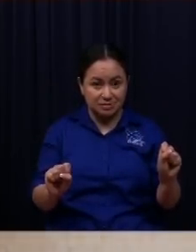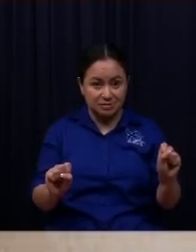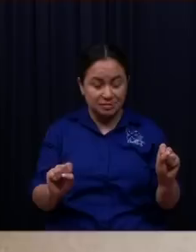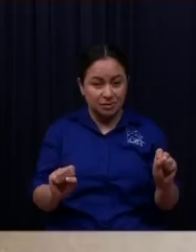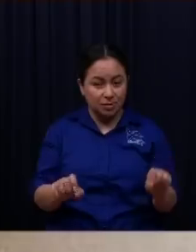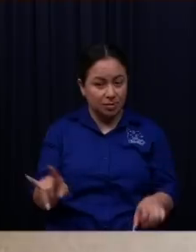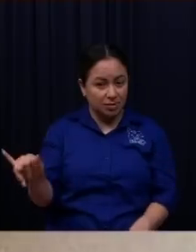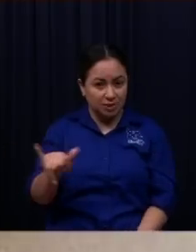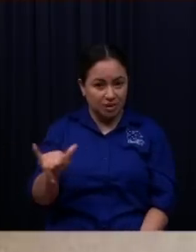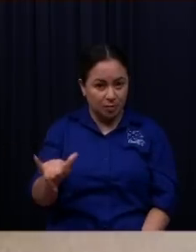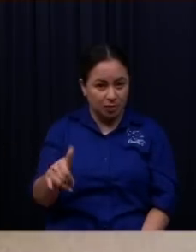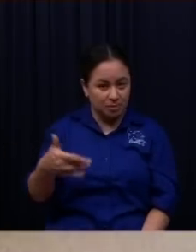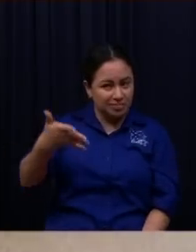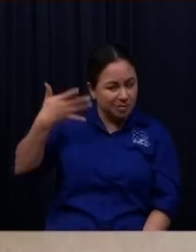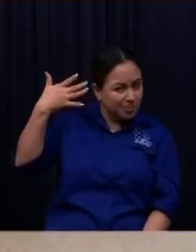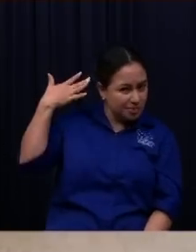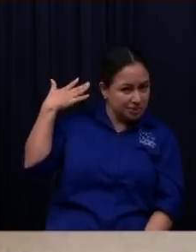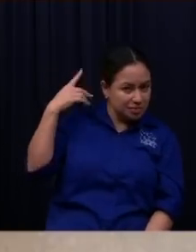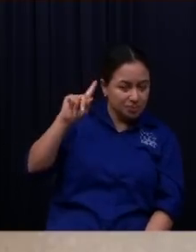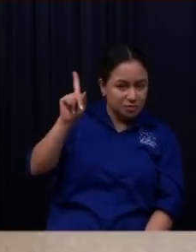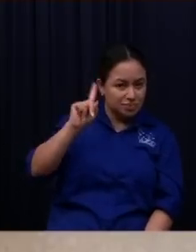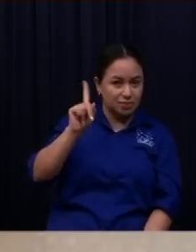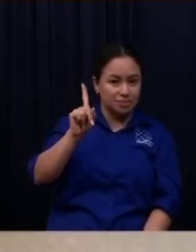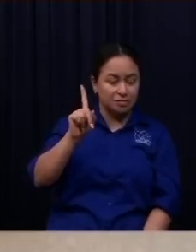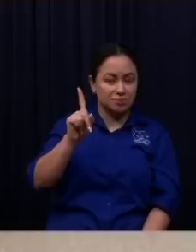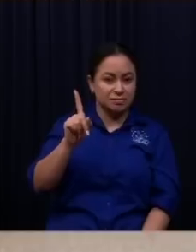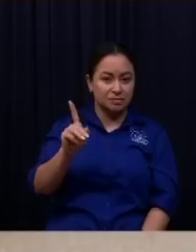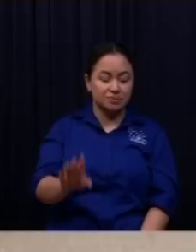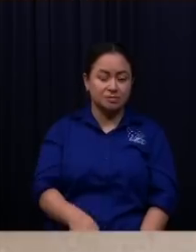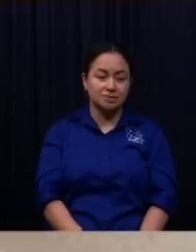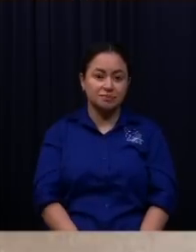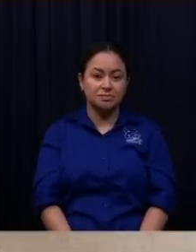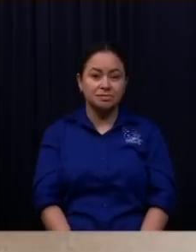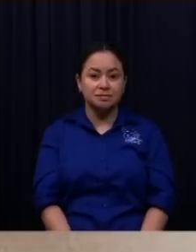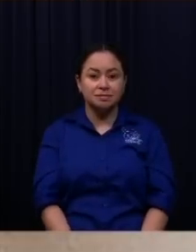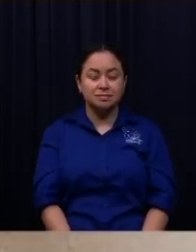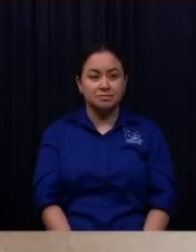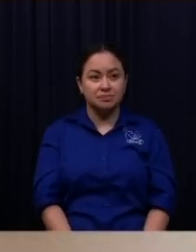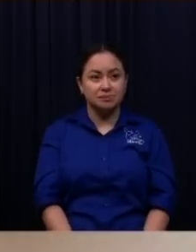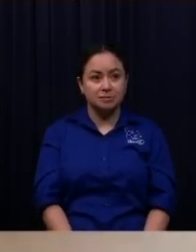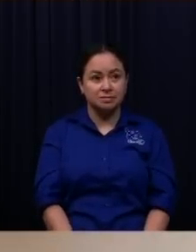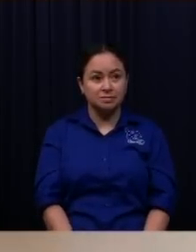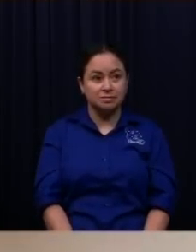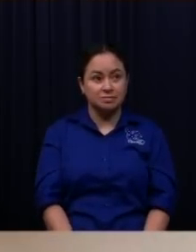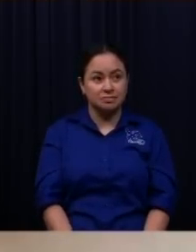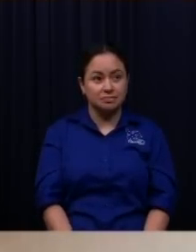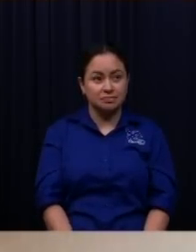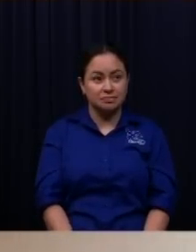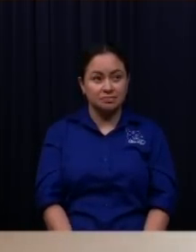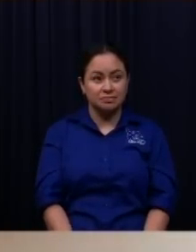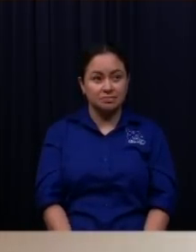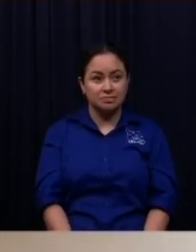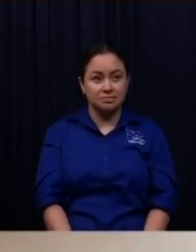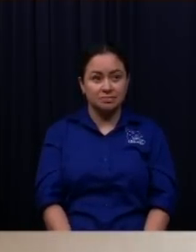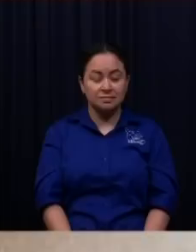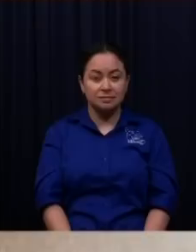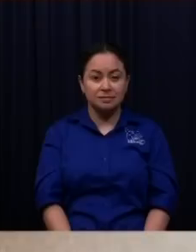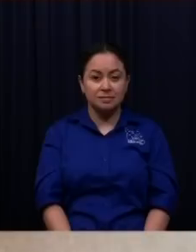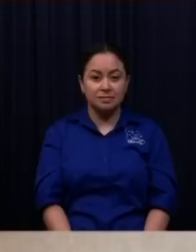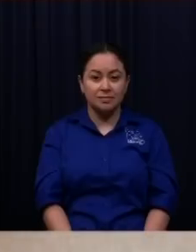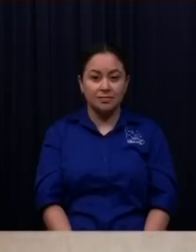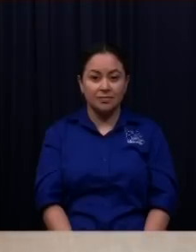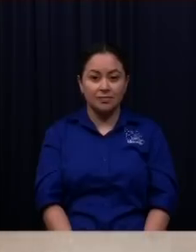Porque lo vamos a leer, yo puse aquí, rápidamente lo vamos a ver. Yo puse la referencia bíblica y quisiera que